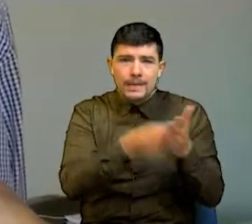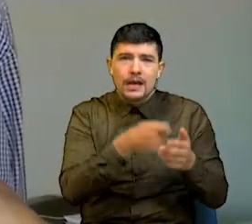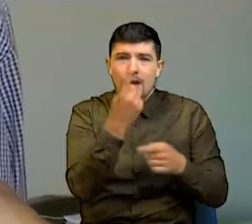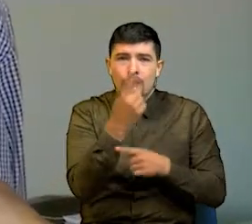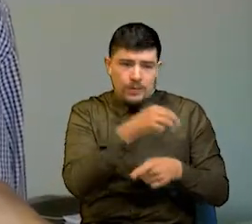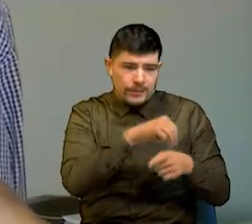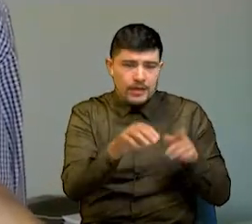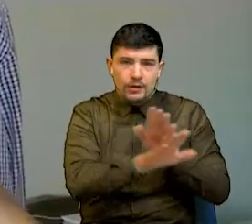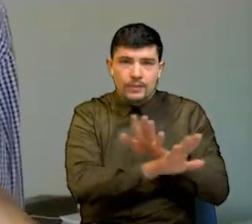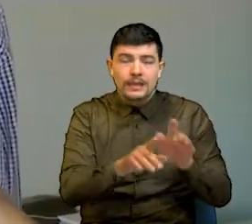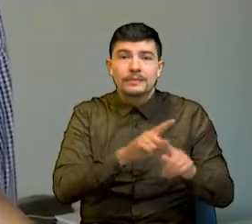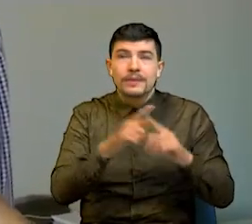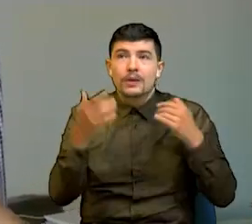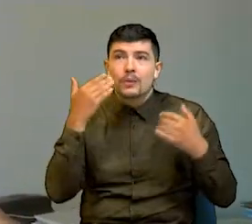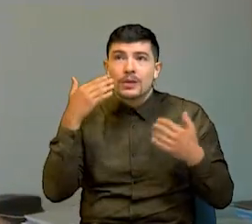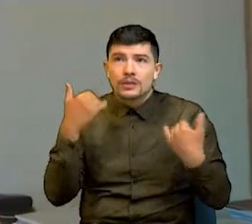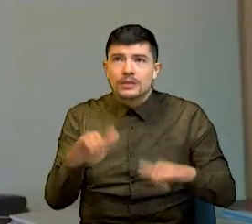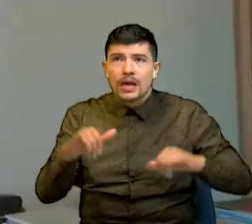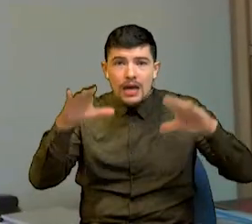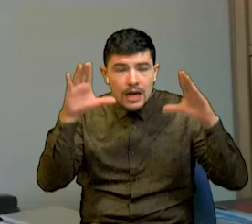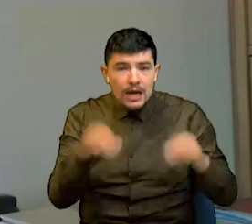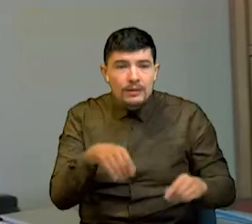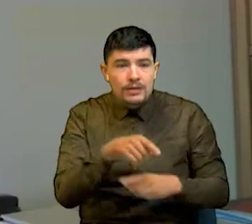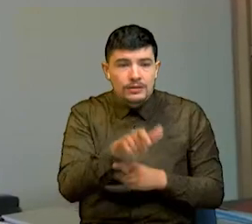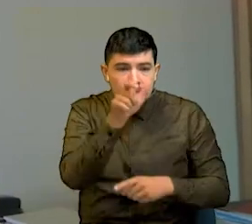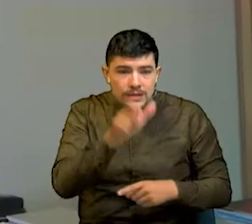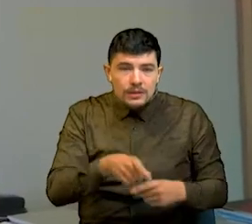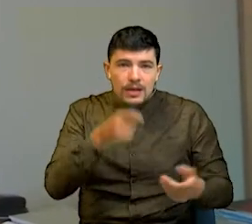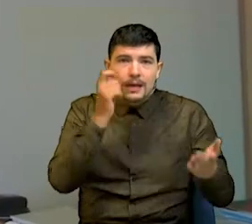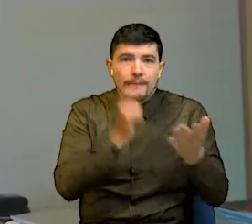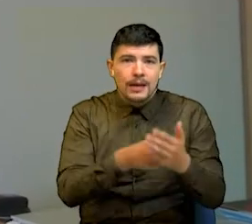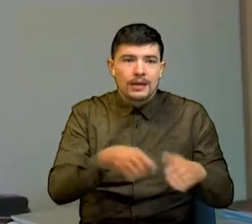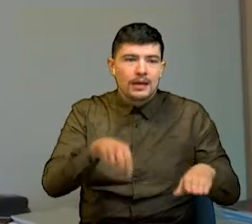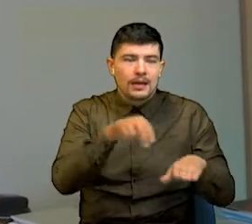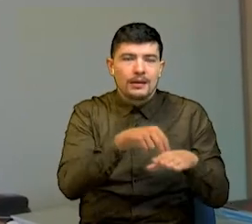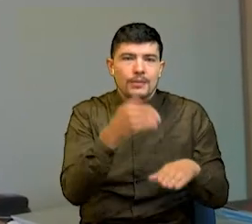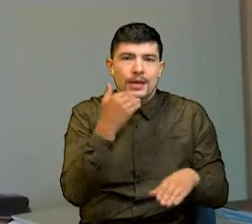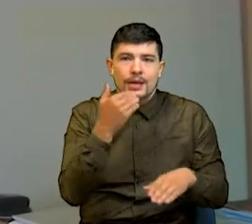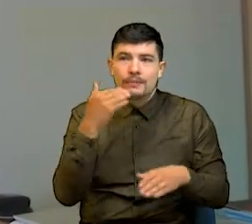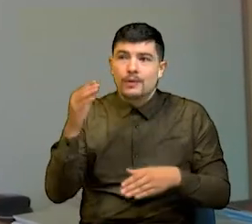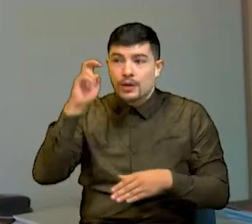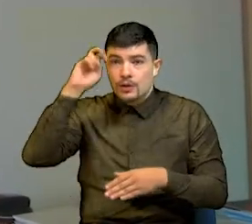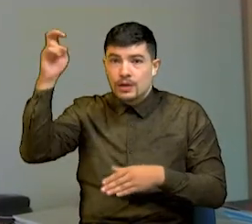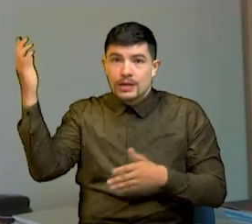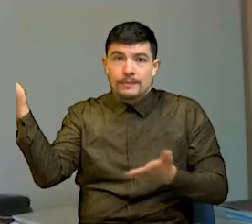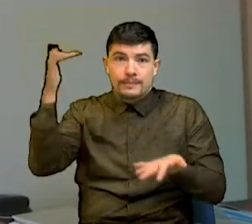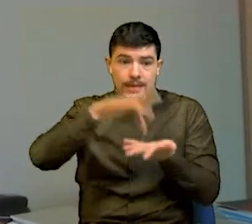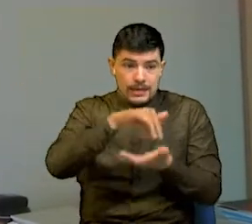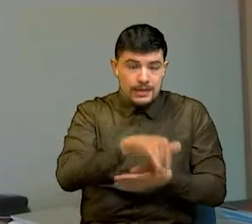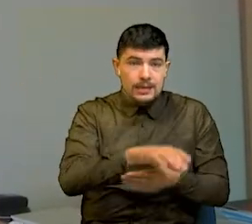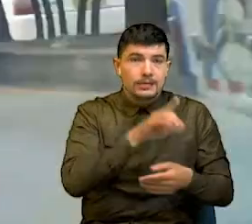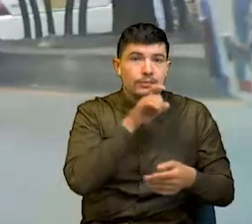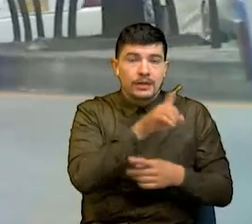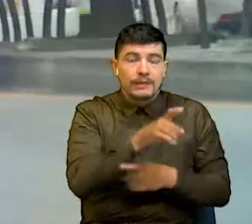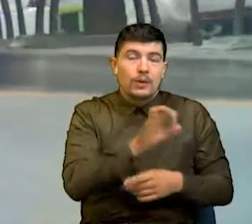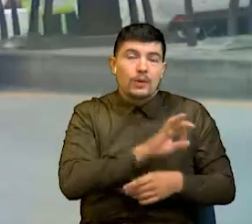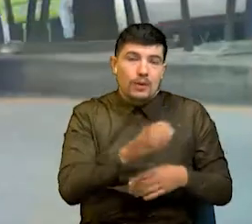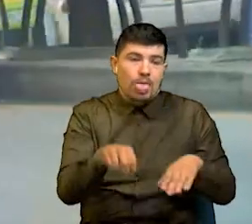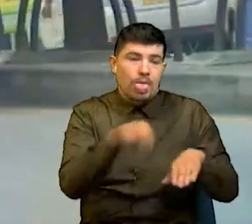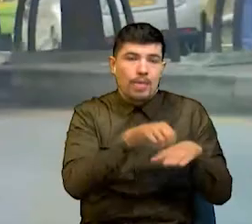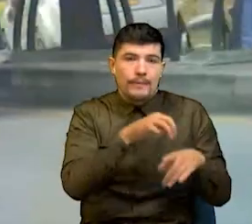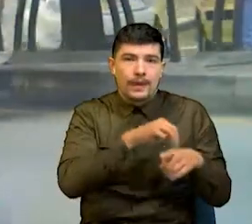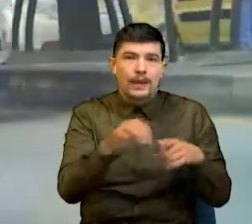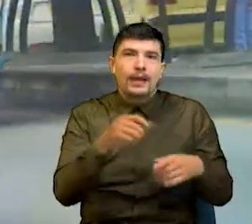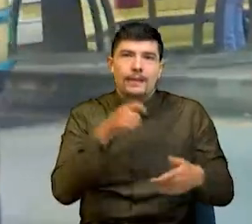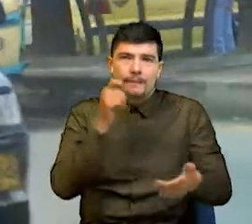ahora al acabarse este convenio implica que él tiene que pagar el pasaje por ejemplo si viene del norte y un bus de metrolínea entonces